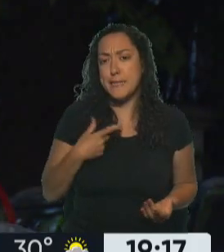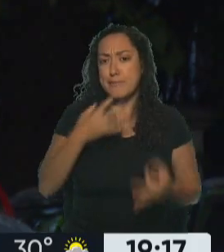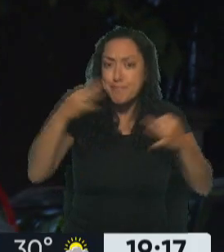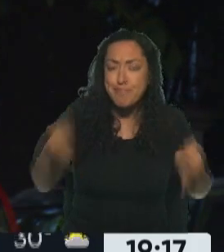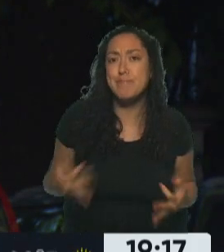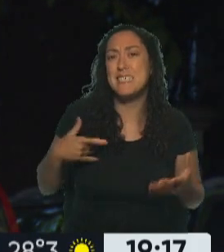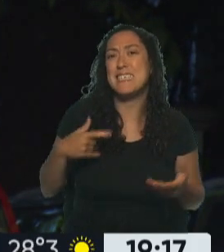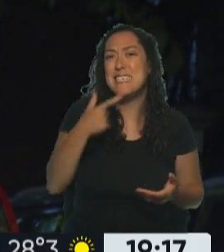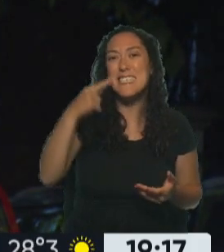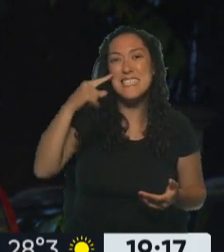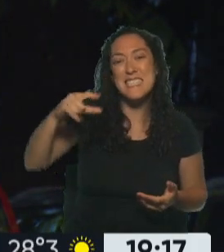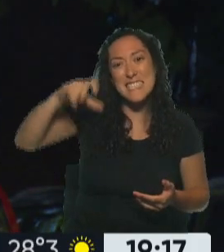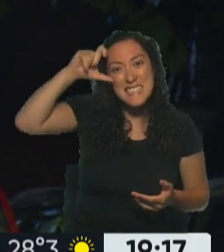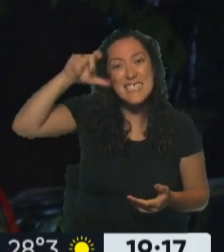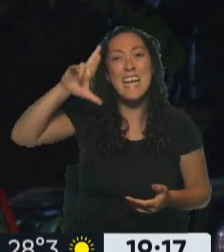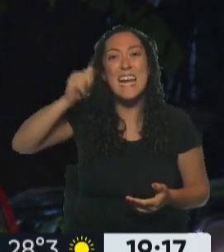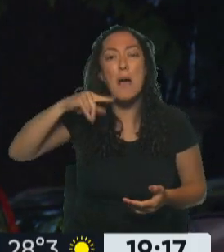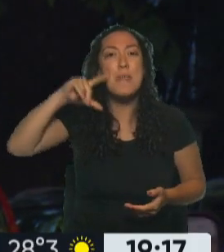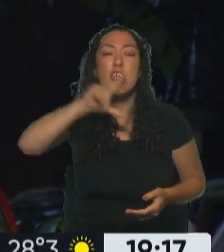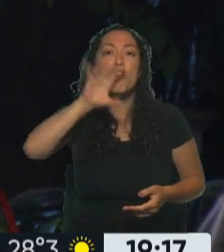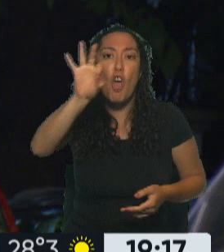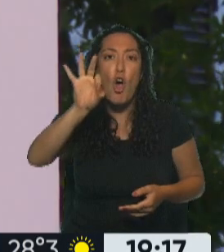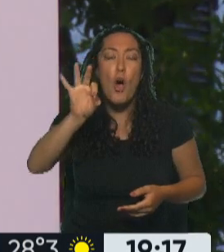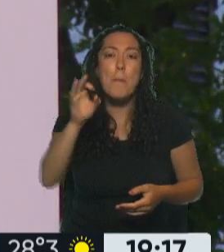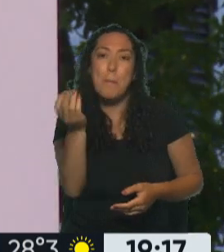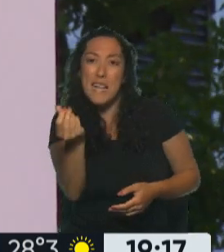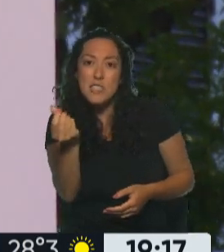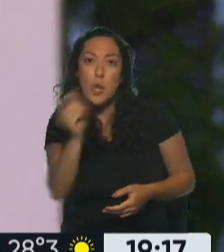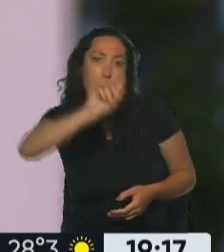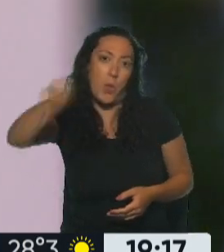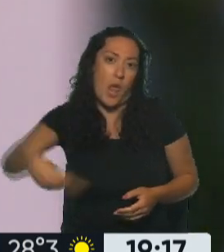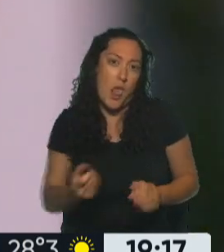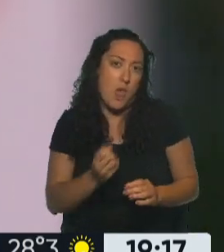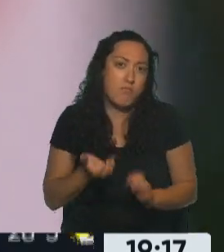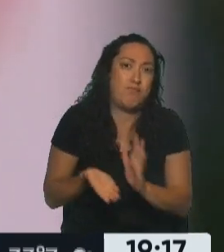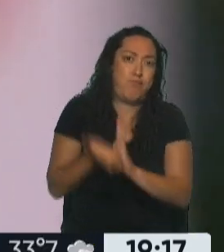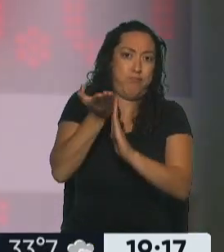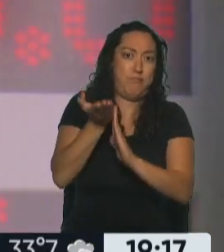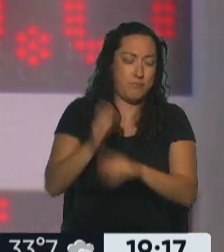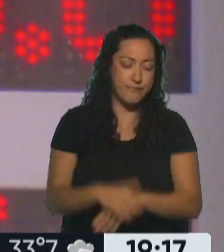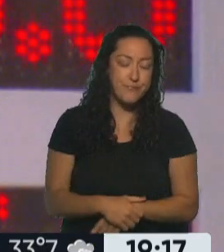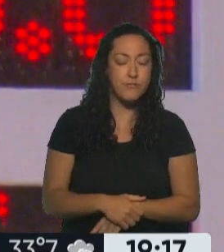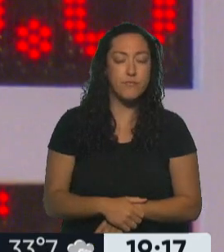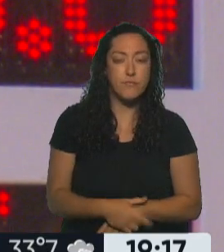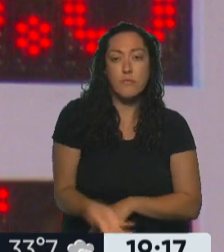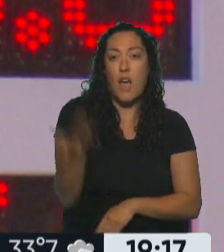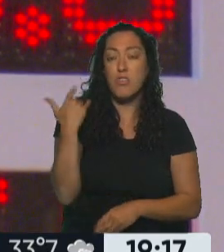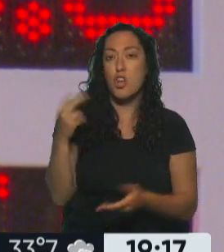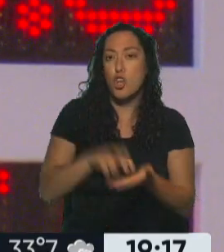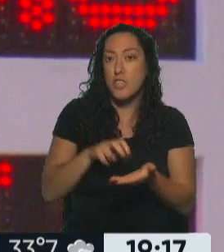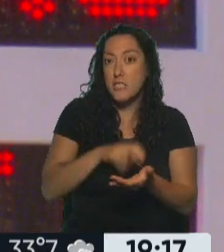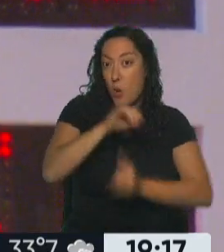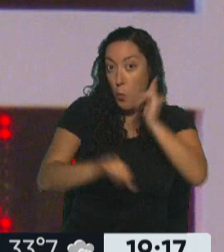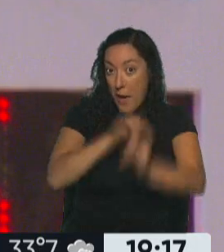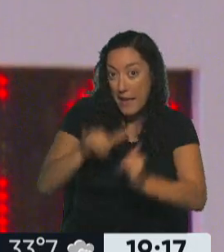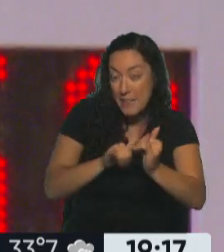de precios va a llevar a una escalada inflacionaria. Fíjate vos el detalle. Comentabas vos la noticia y